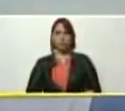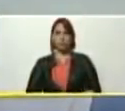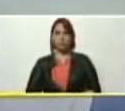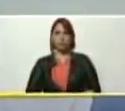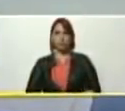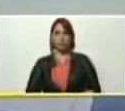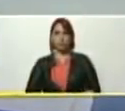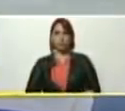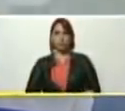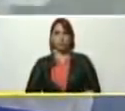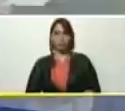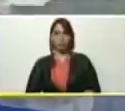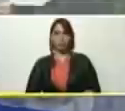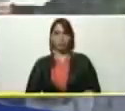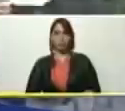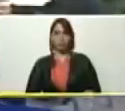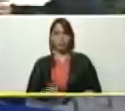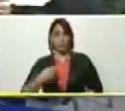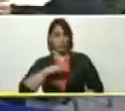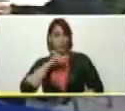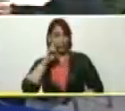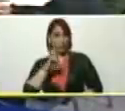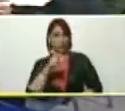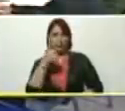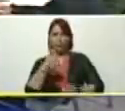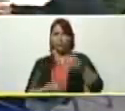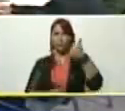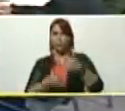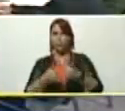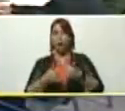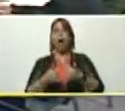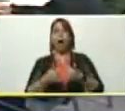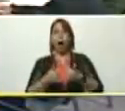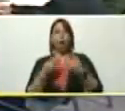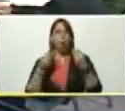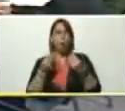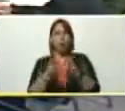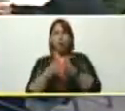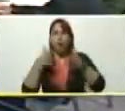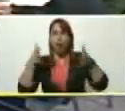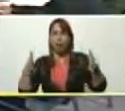Mira, estuvimos viendo, las expectativas de inversión son gigantescas.